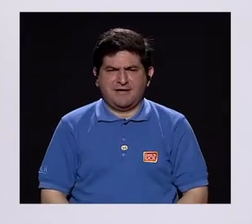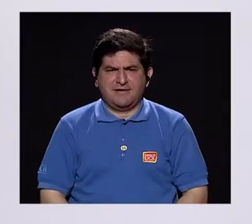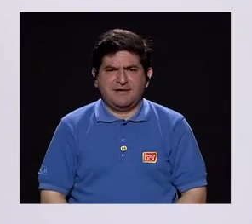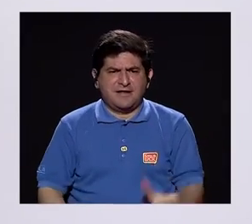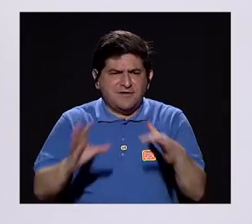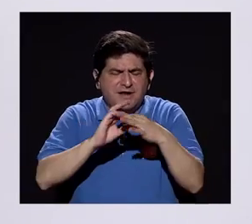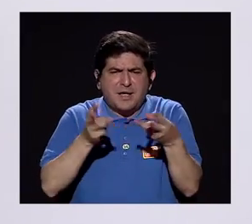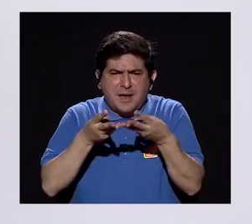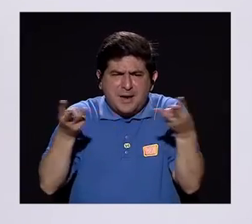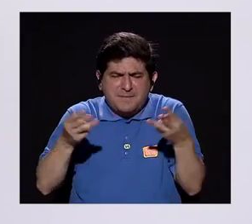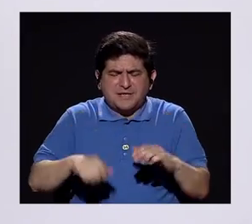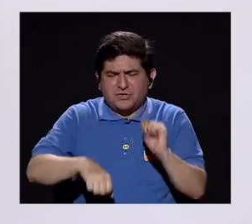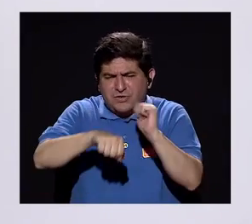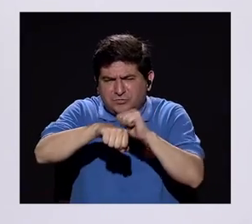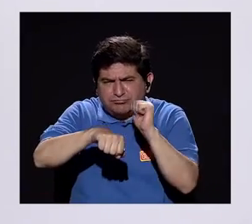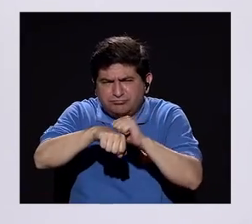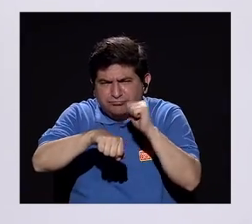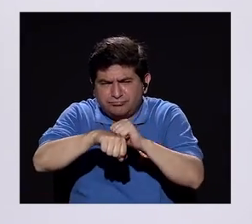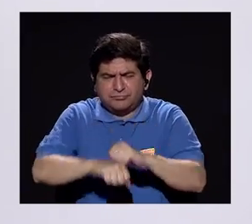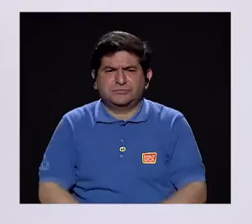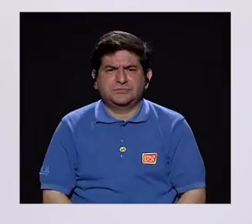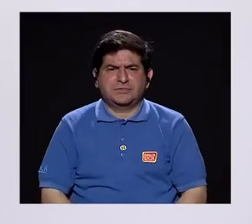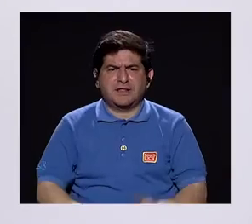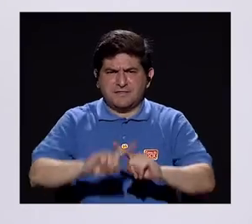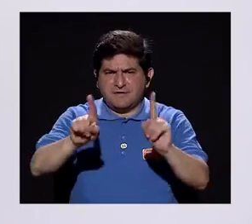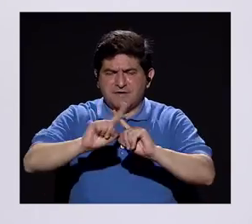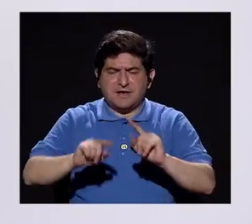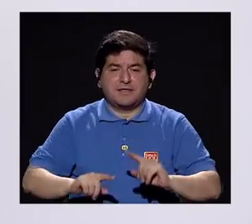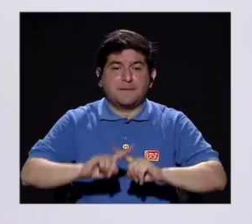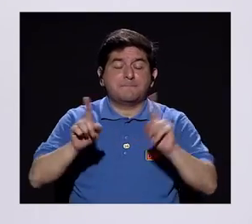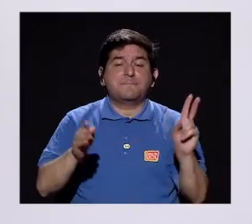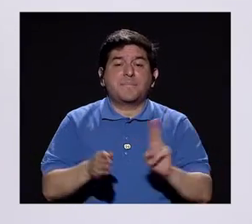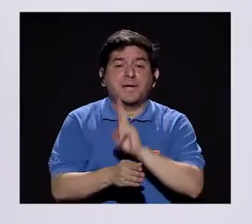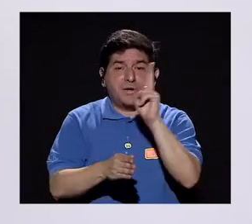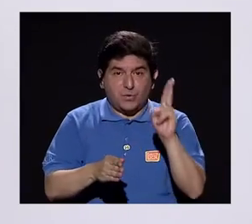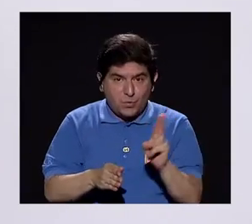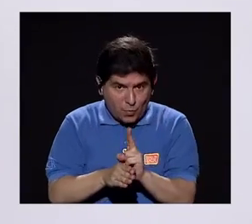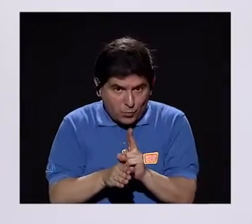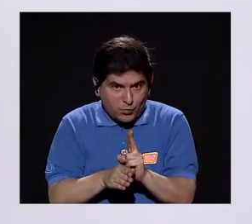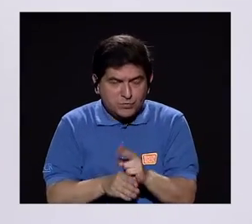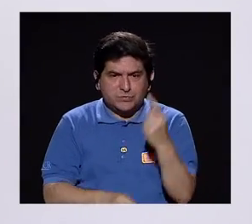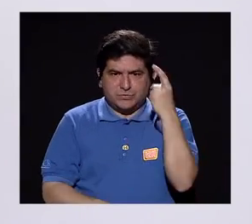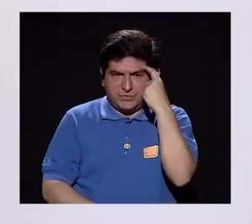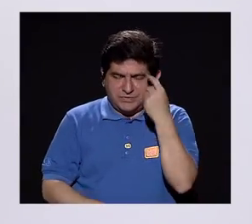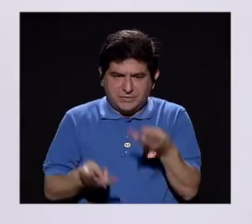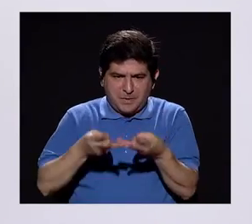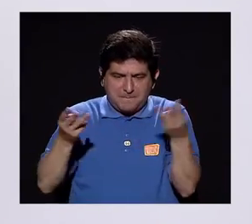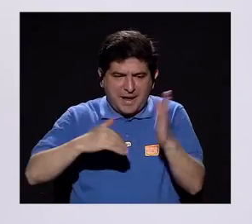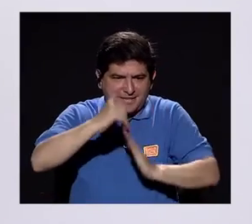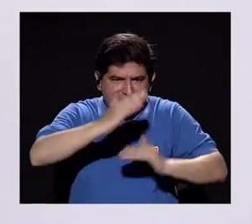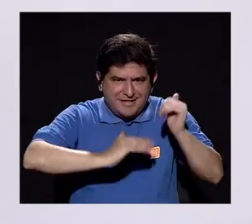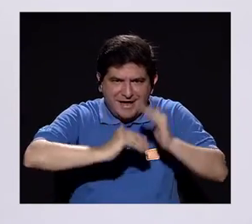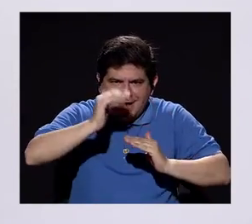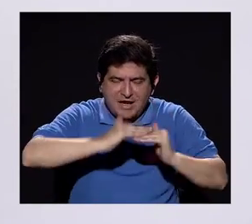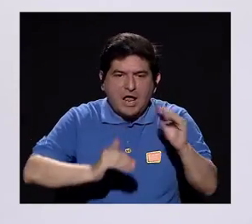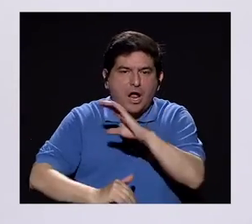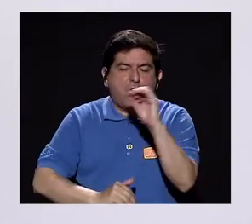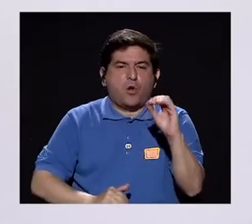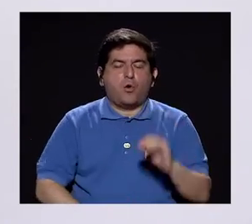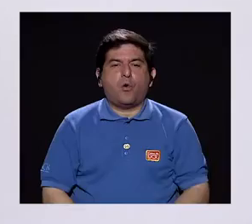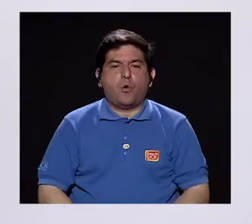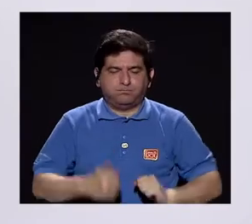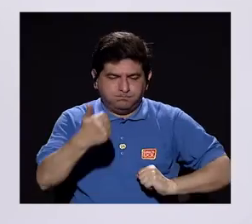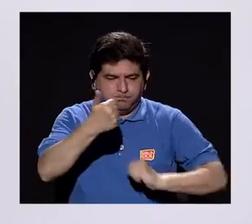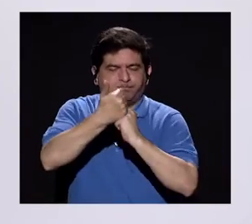los materiales geológicos suelos y rocas pero utilizados como material de construcción o